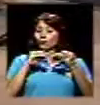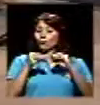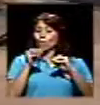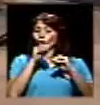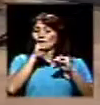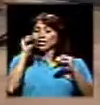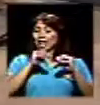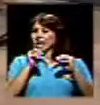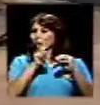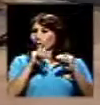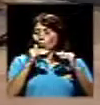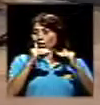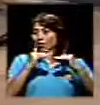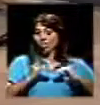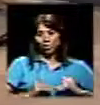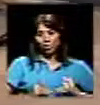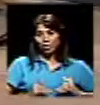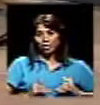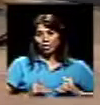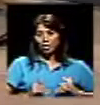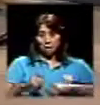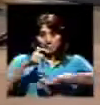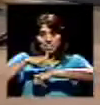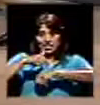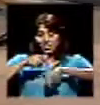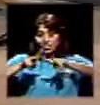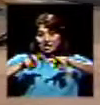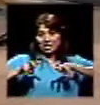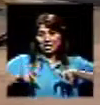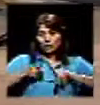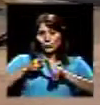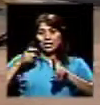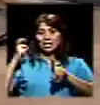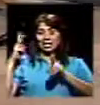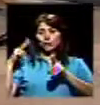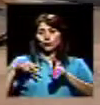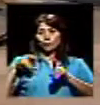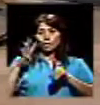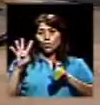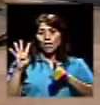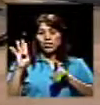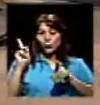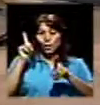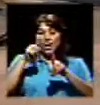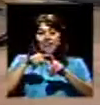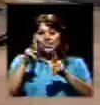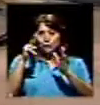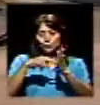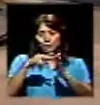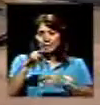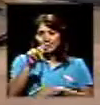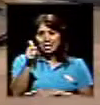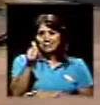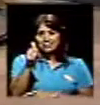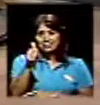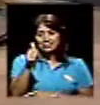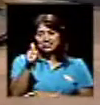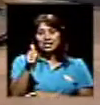Andamos en el periodo analizado, que fue del 2004, al 2010,